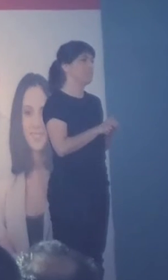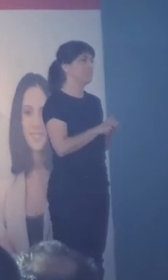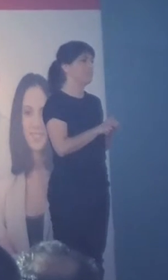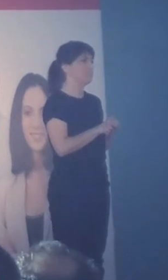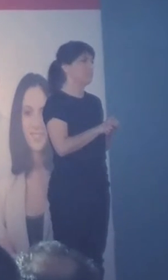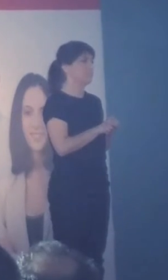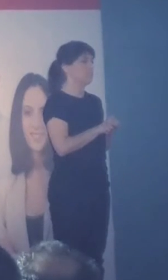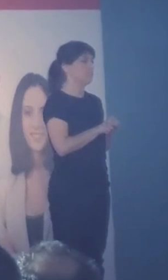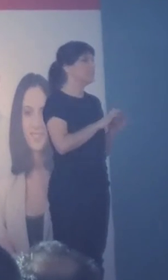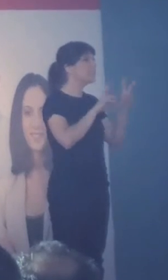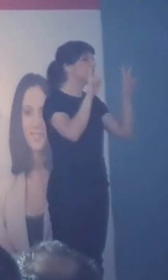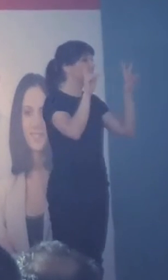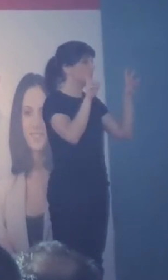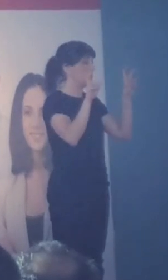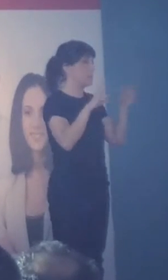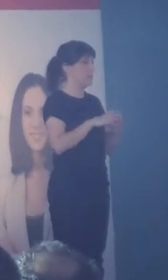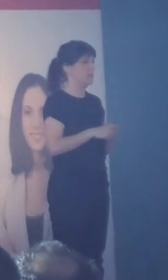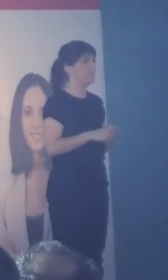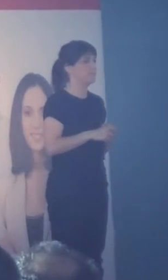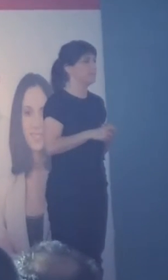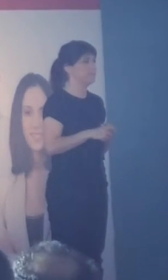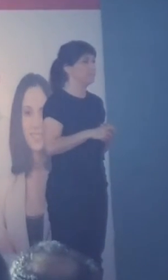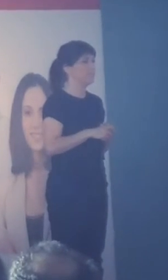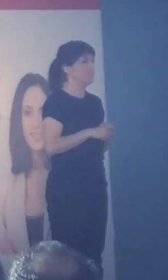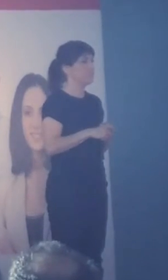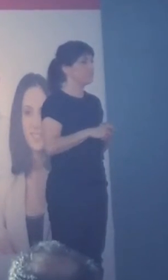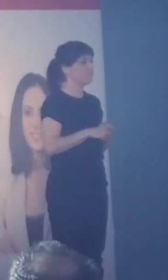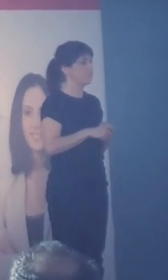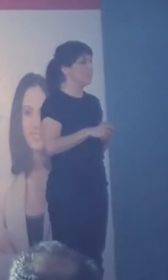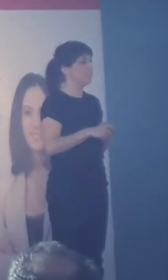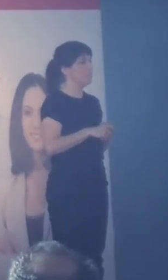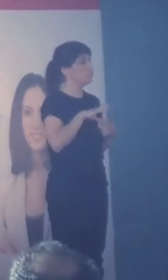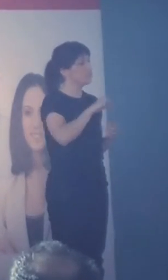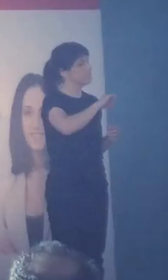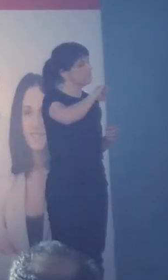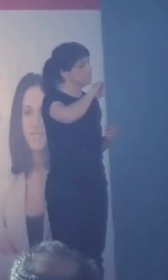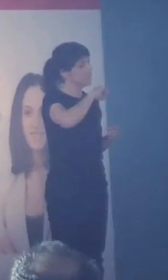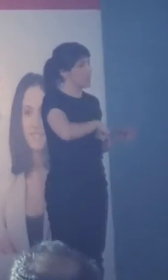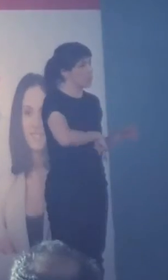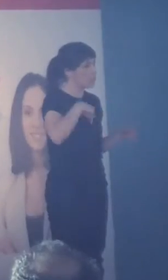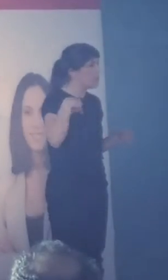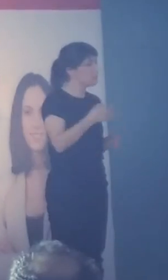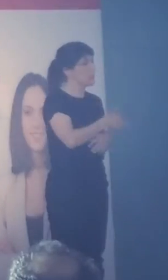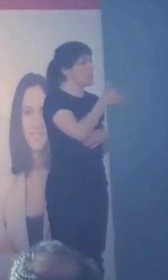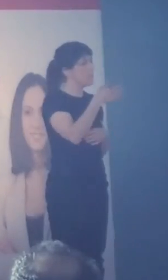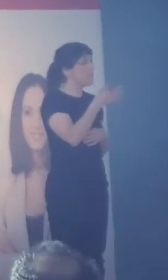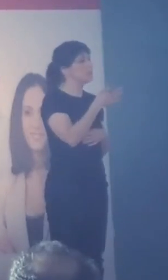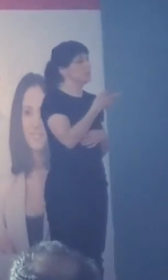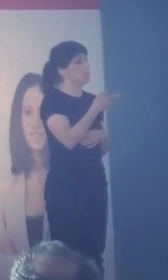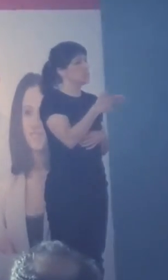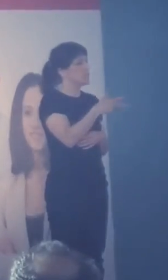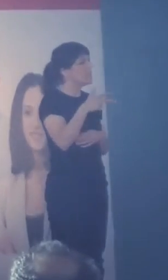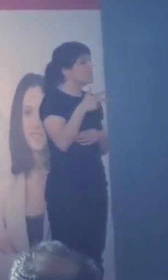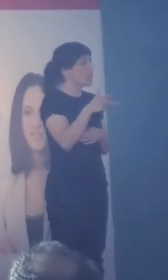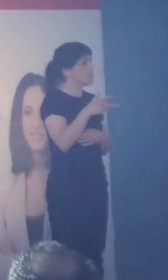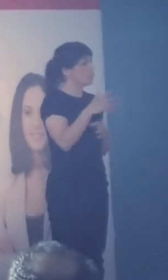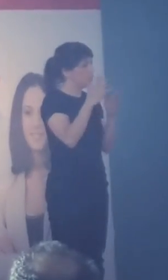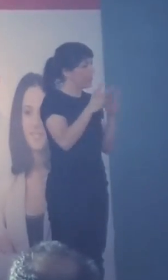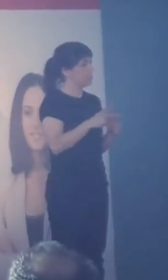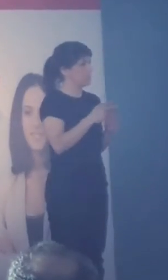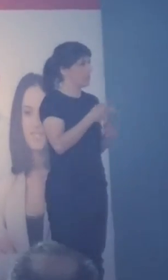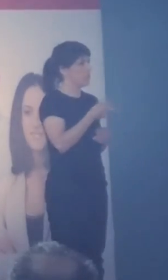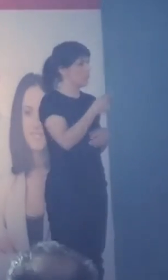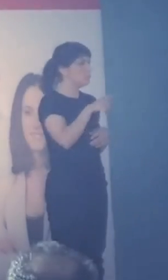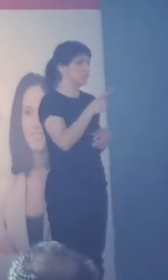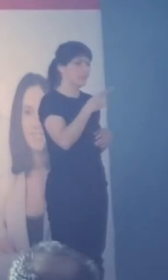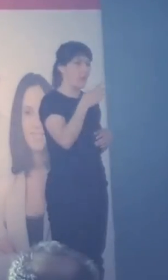sobre a nacionalidade, as nacionalidades e os dereitos da administración, estaba marcando no